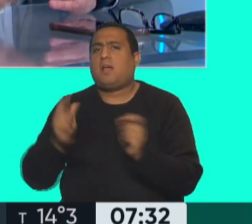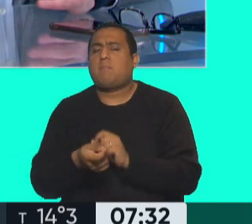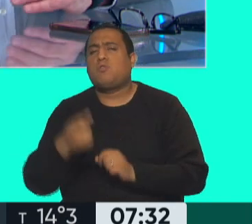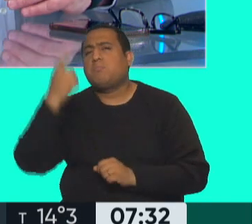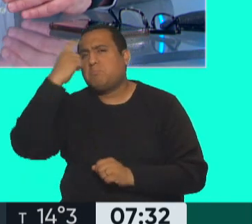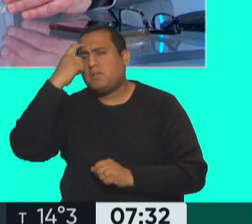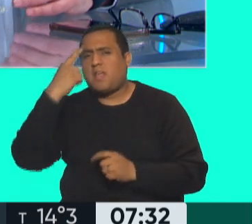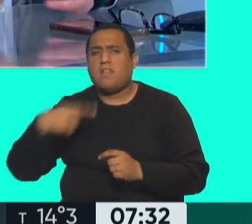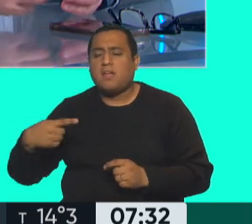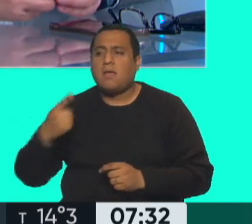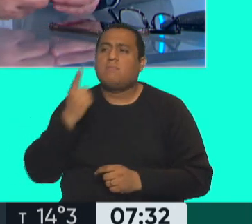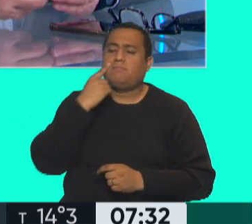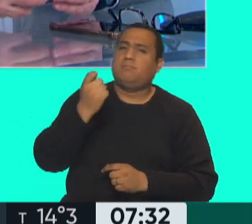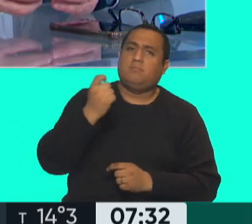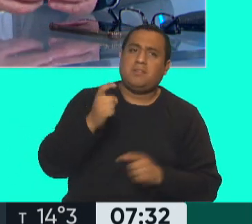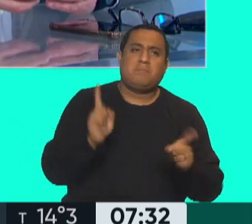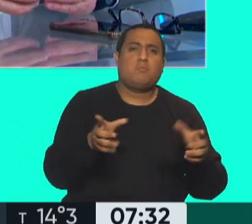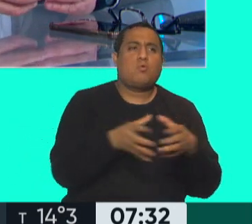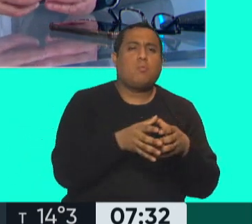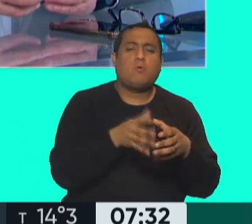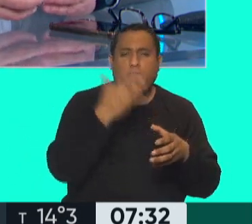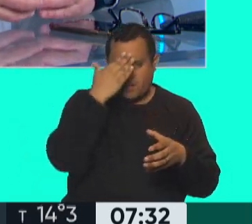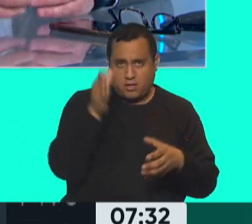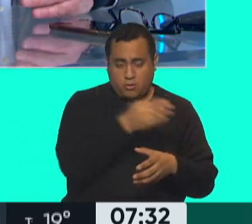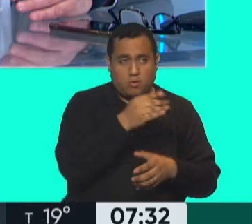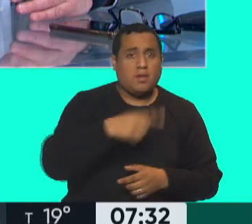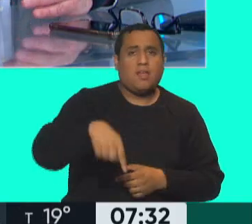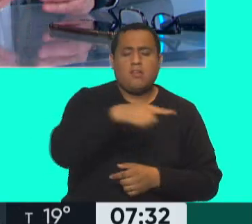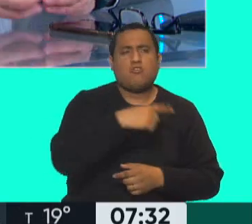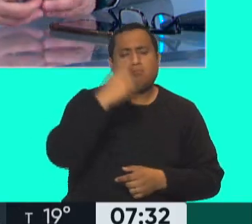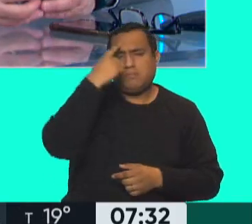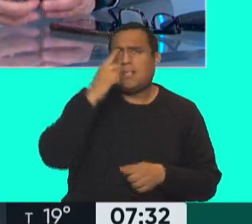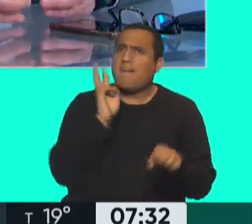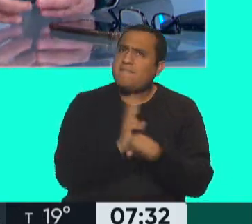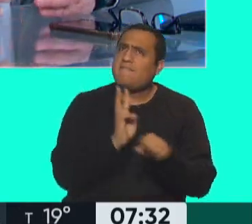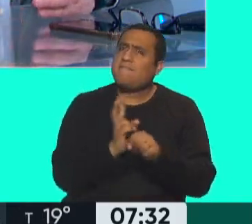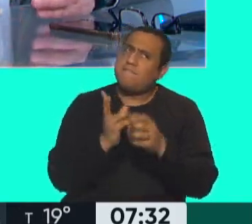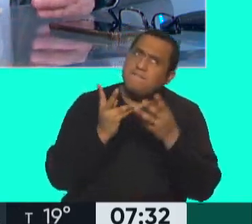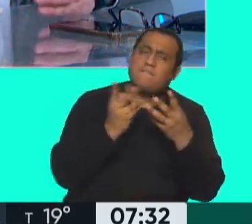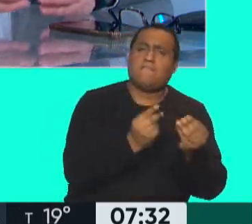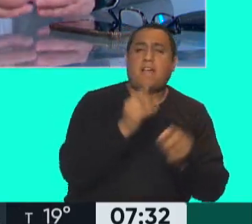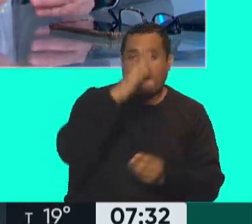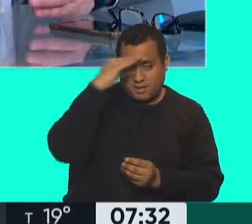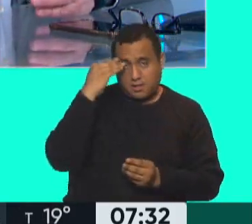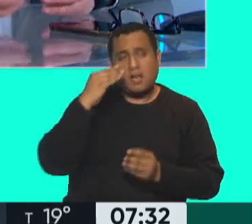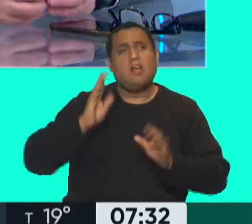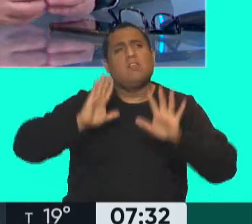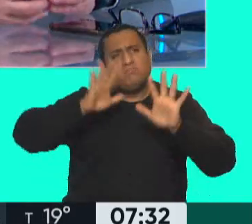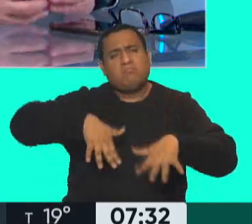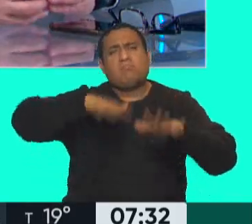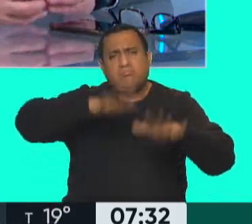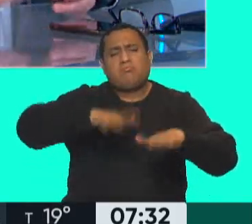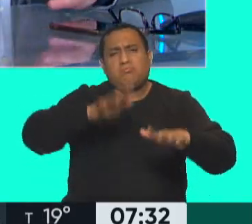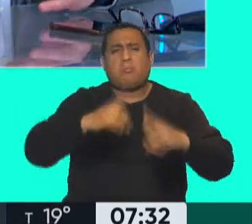que ocurre desde el frente de todos que la postura de defensa de cristina fernández de kirchner las movilizaciones a favor de